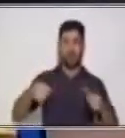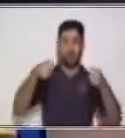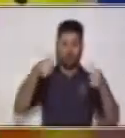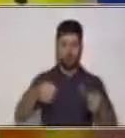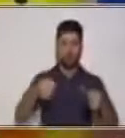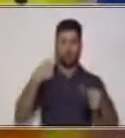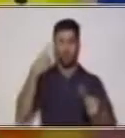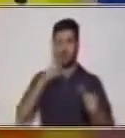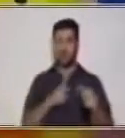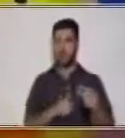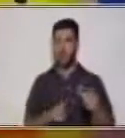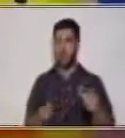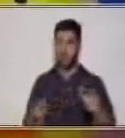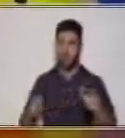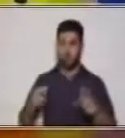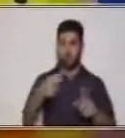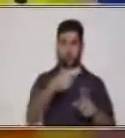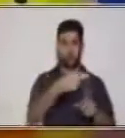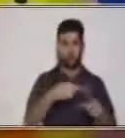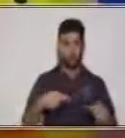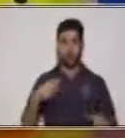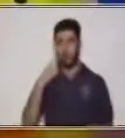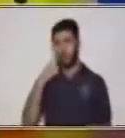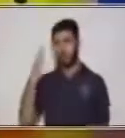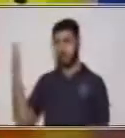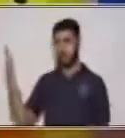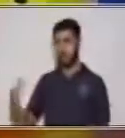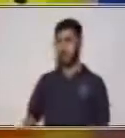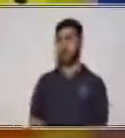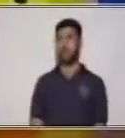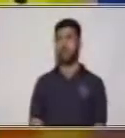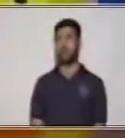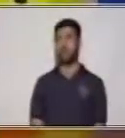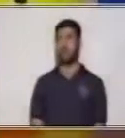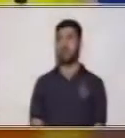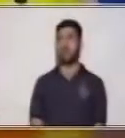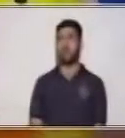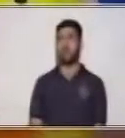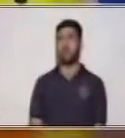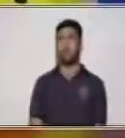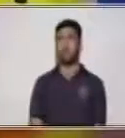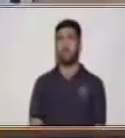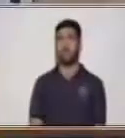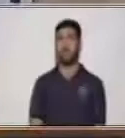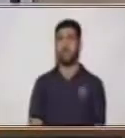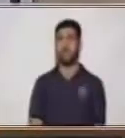colocan con su lápiz, ¿sí?